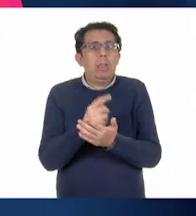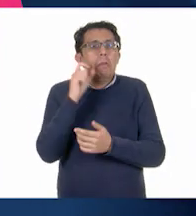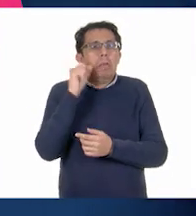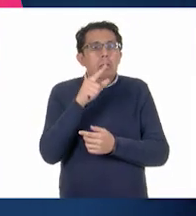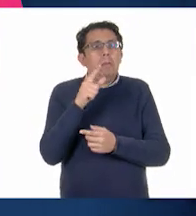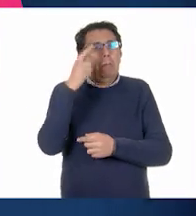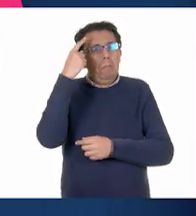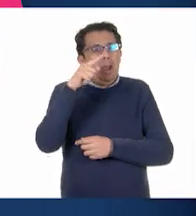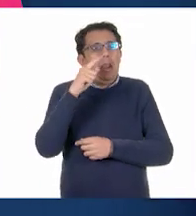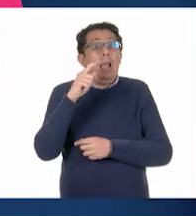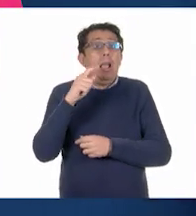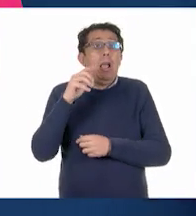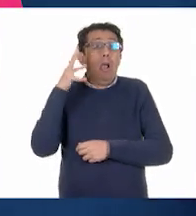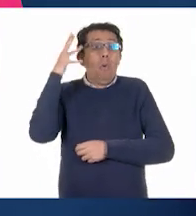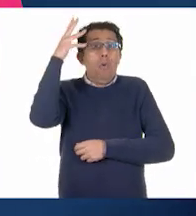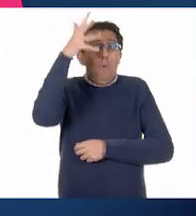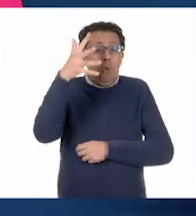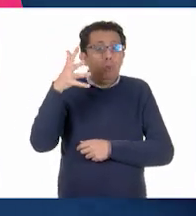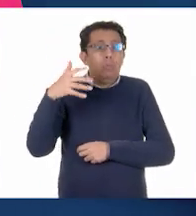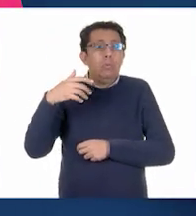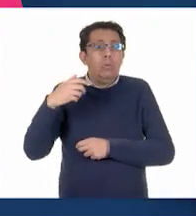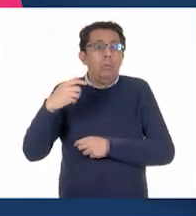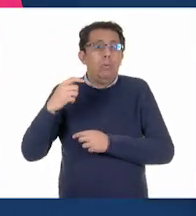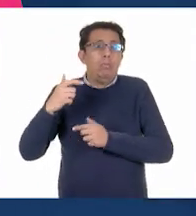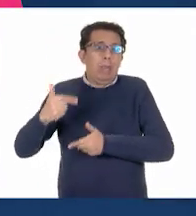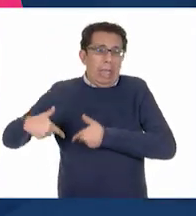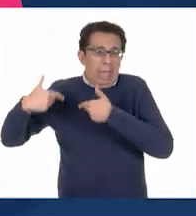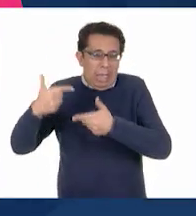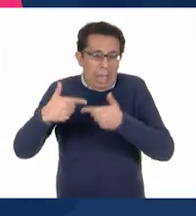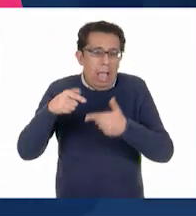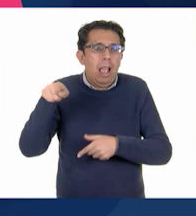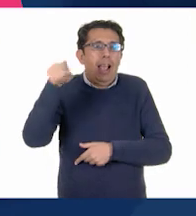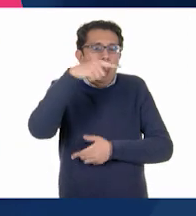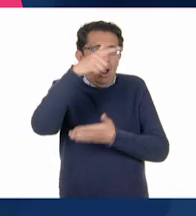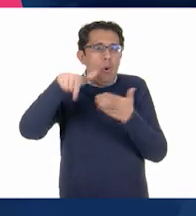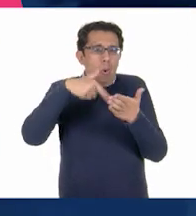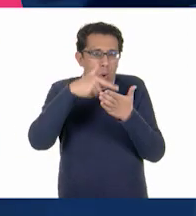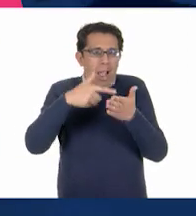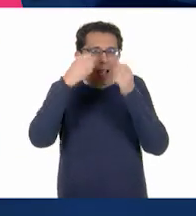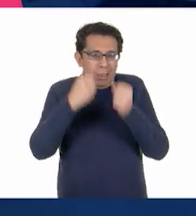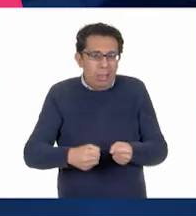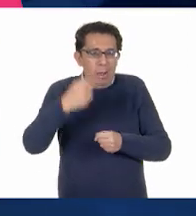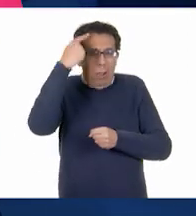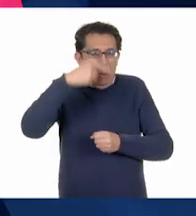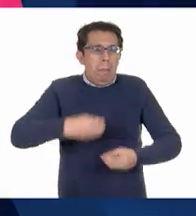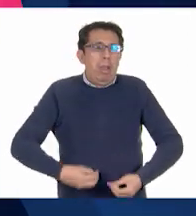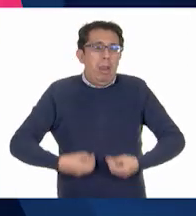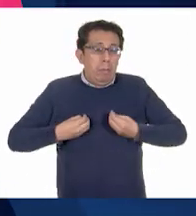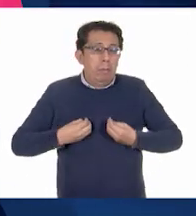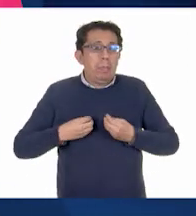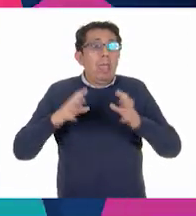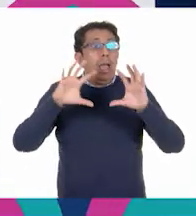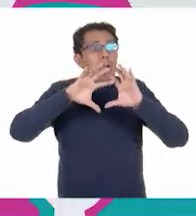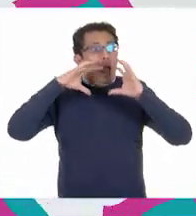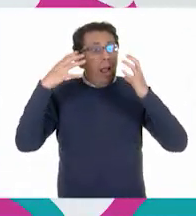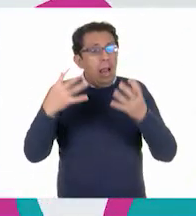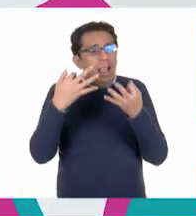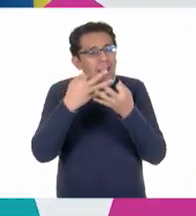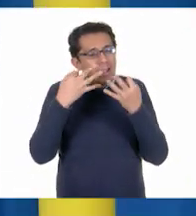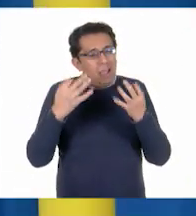a las generaciones futuras un lugar limpio y seguro para ser habitado. Cuidemos nuestro planeta. Nos vemos en la siguiente